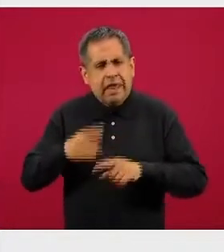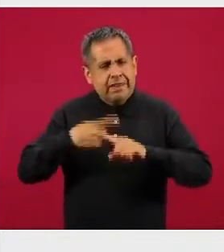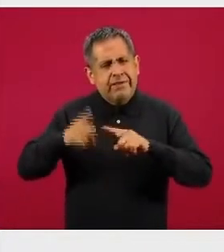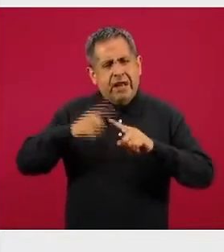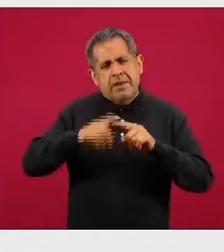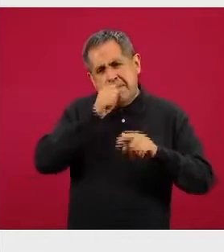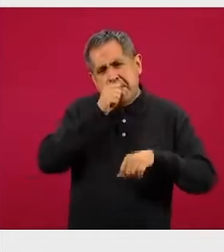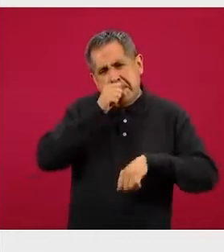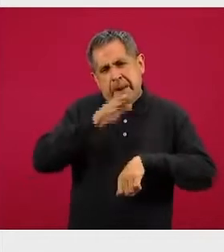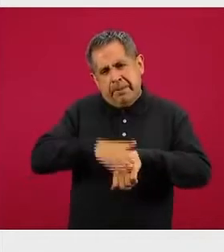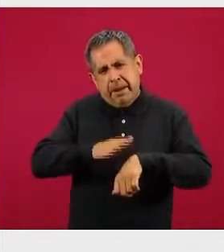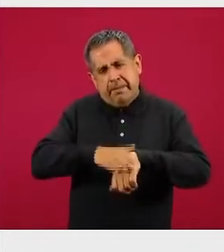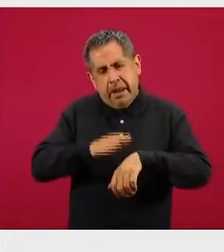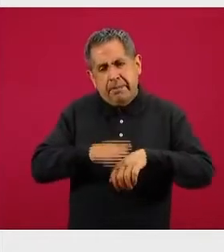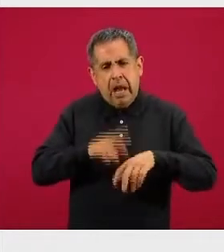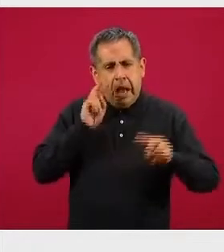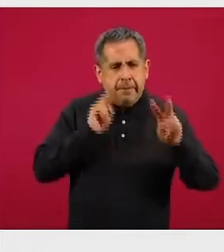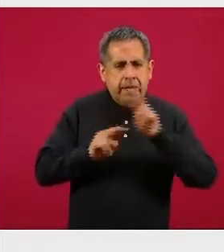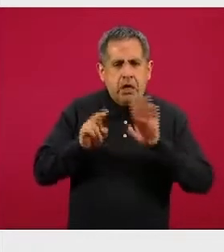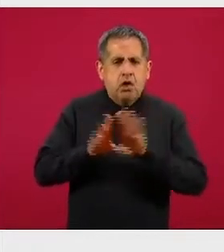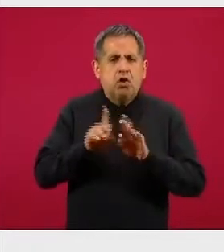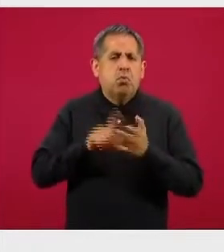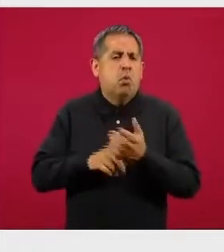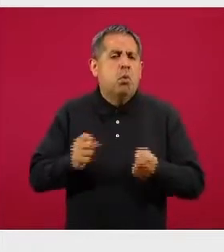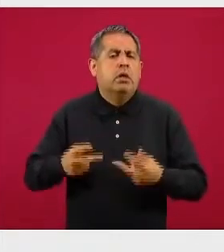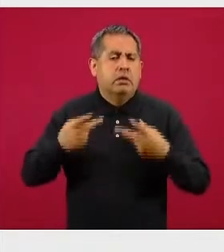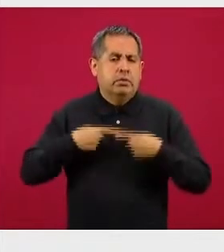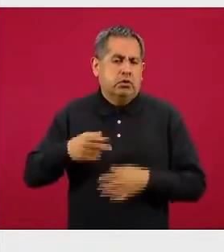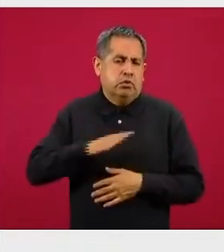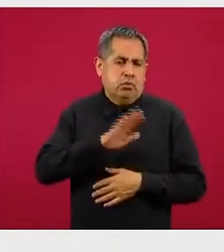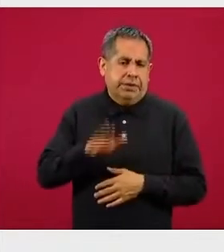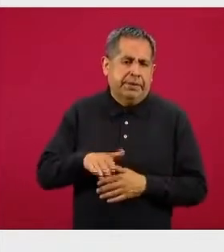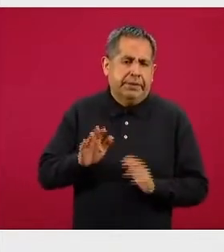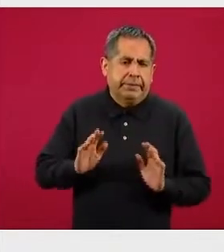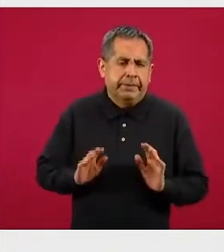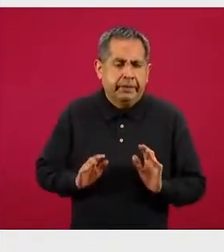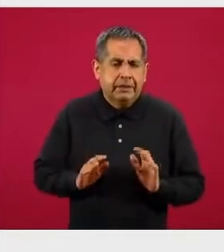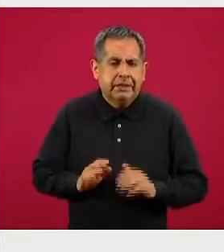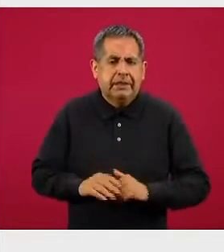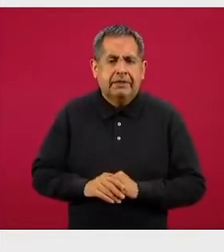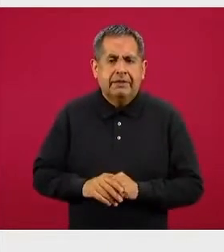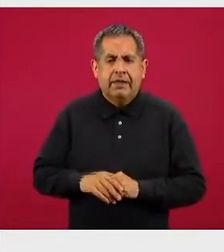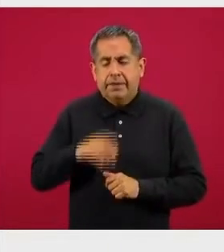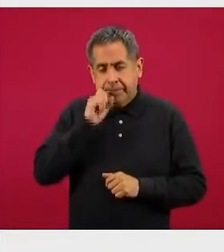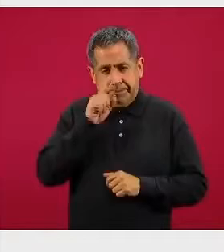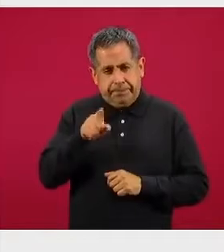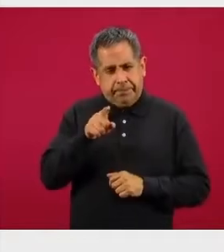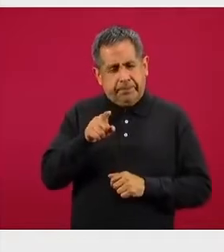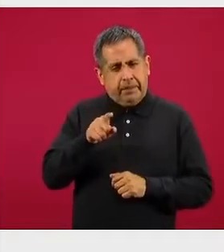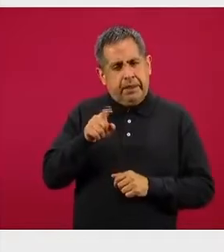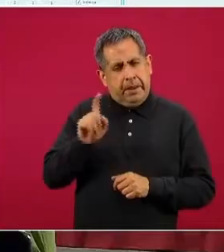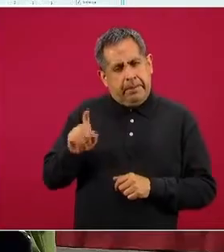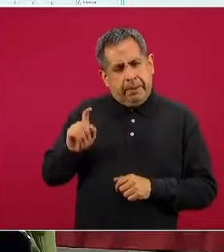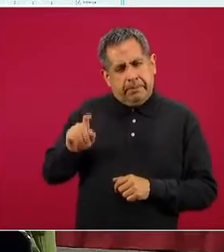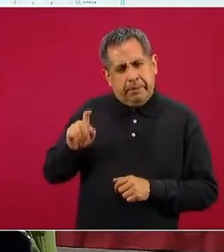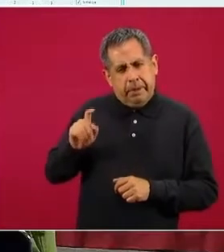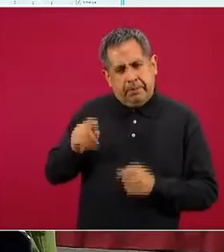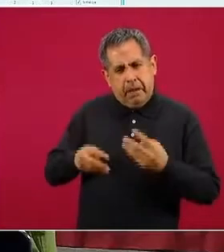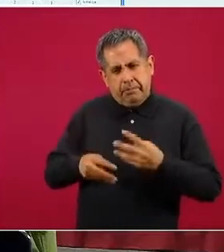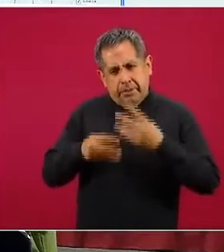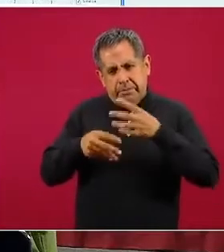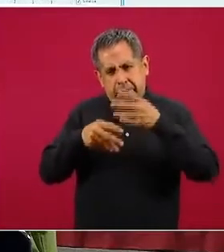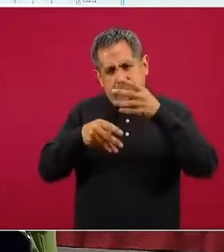diferentes formas de ver la información, y hasta abajo de la